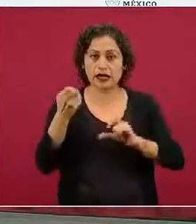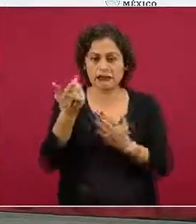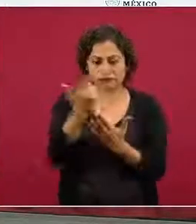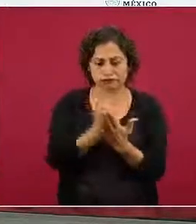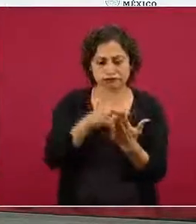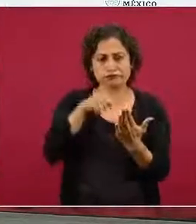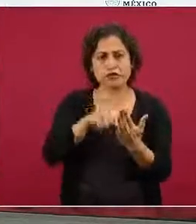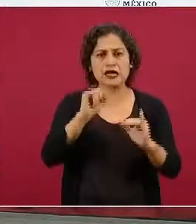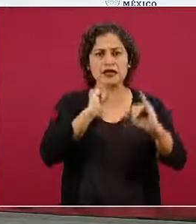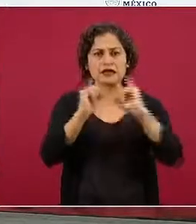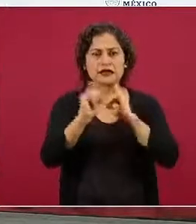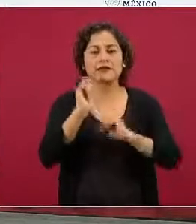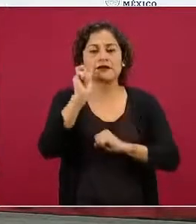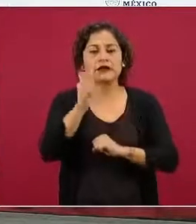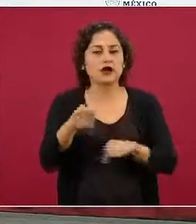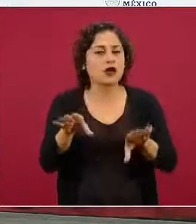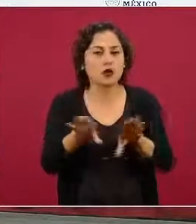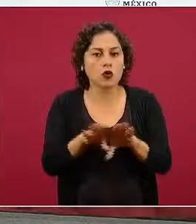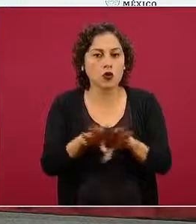que a través de una